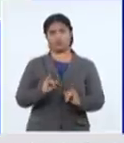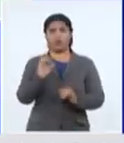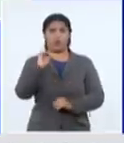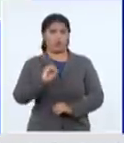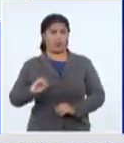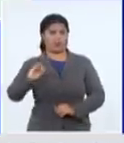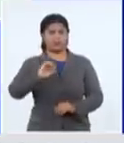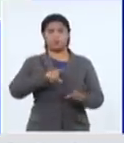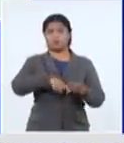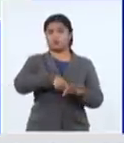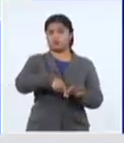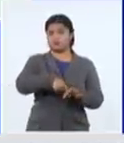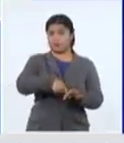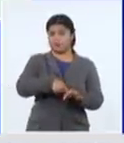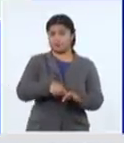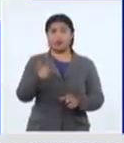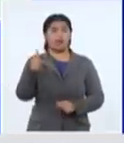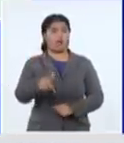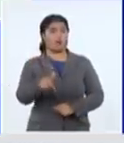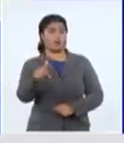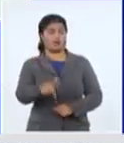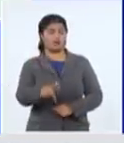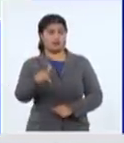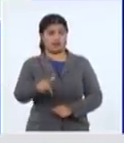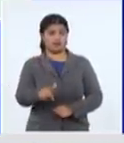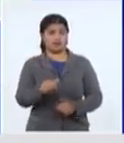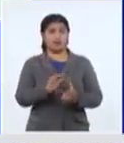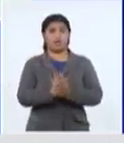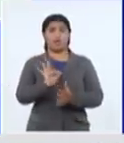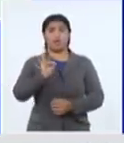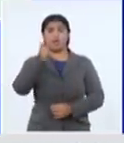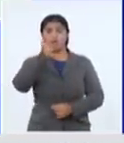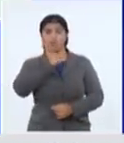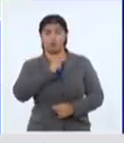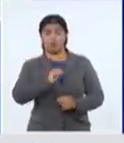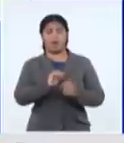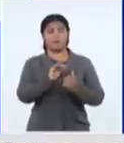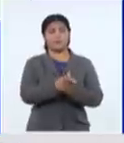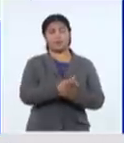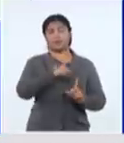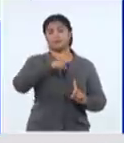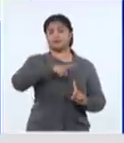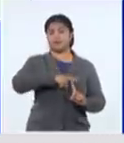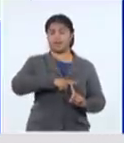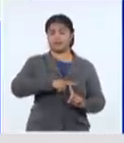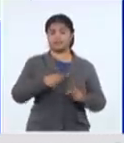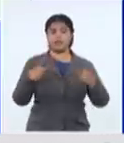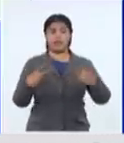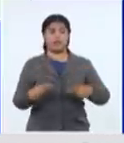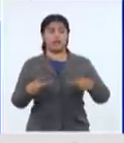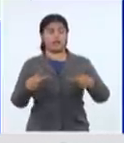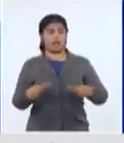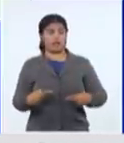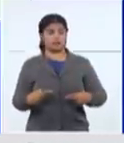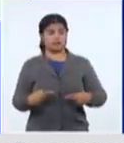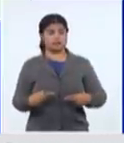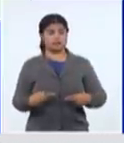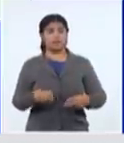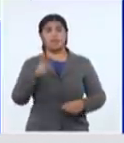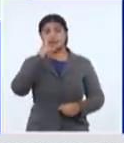de la Juventud, Jagüey Grande, Moa, Manuel Tames, Cárdenas, Niceto